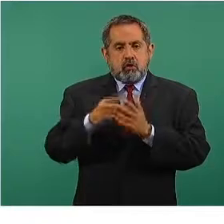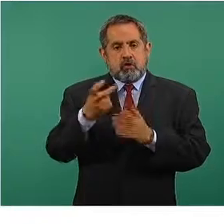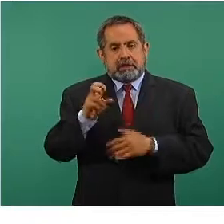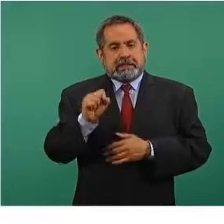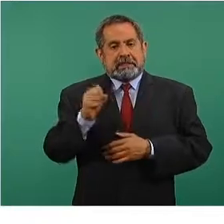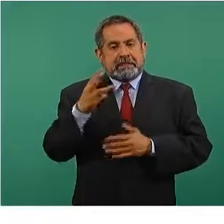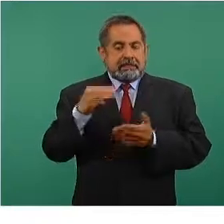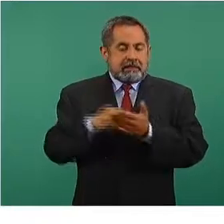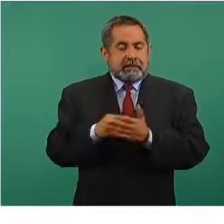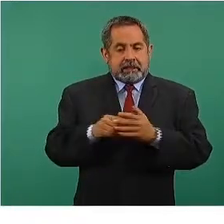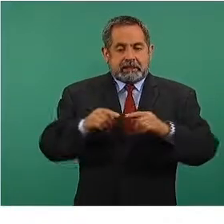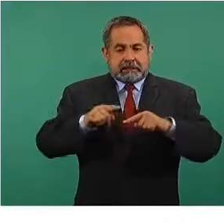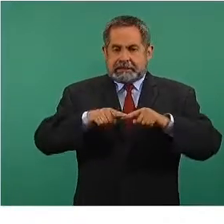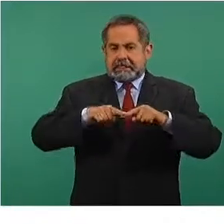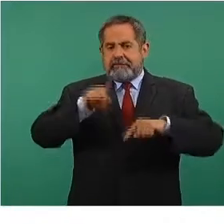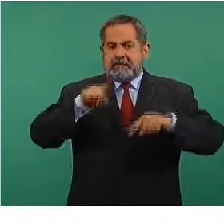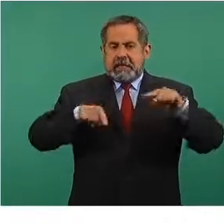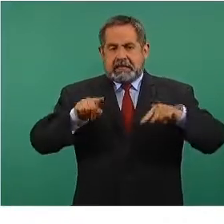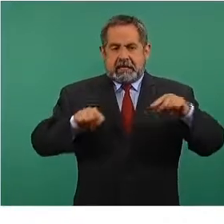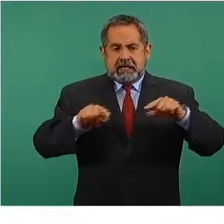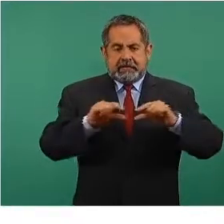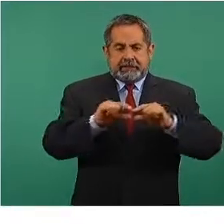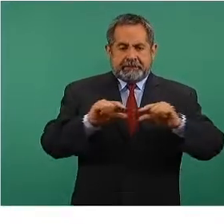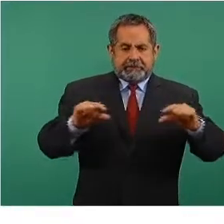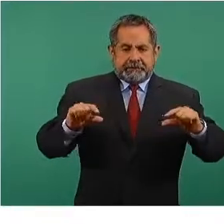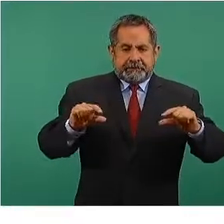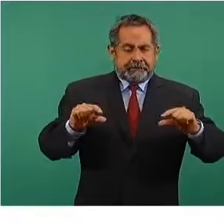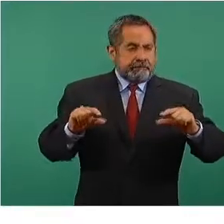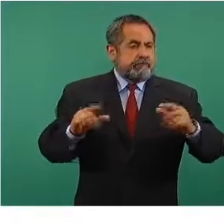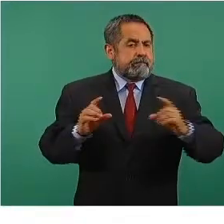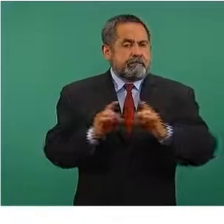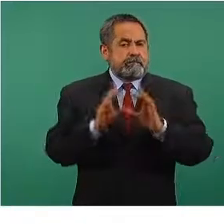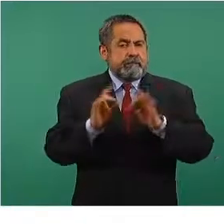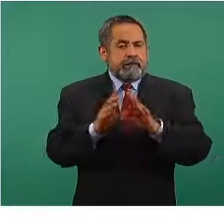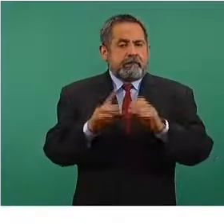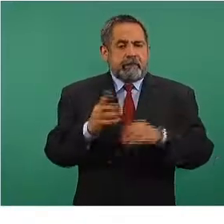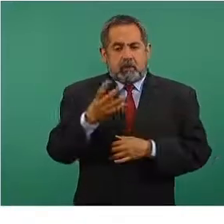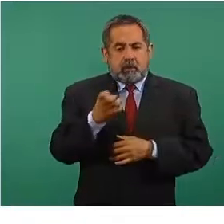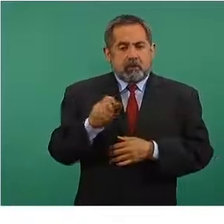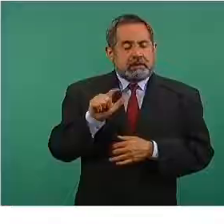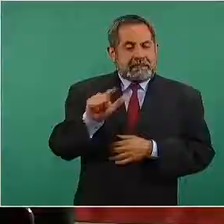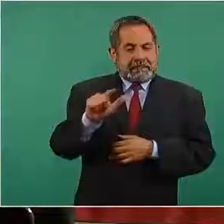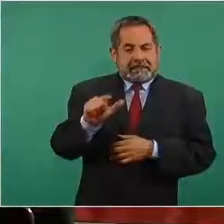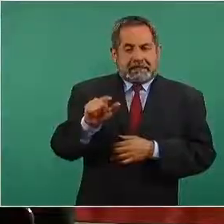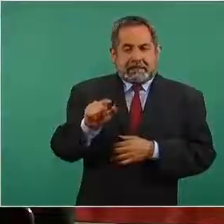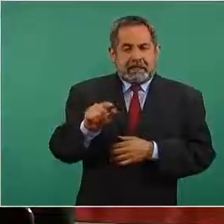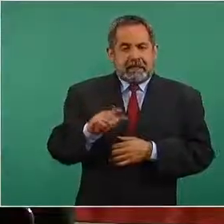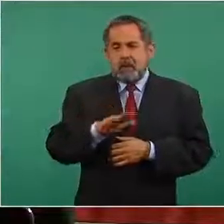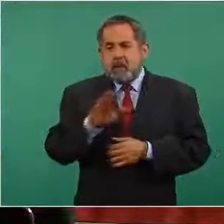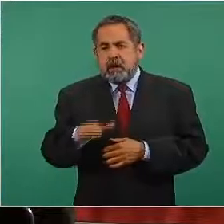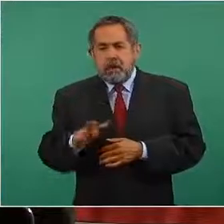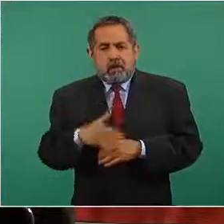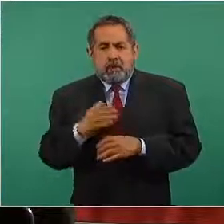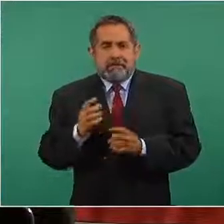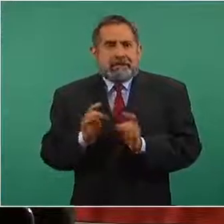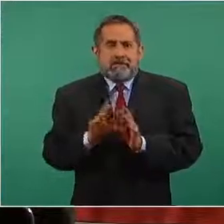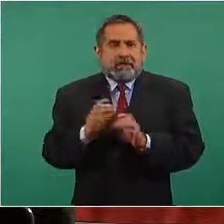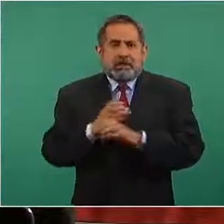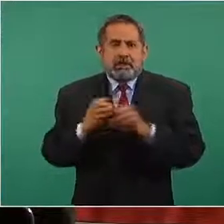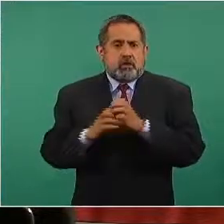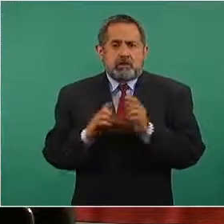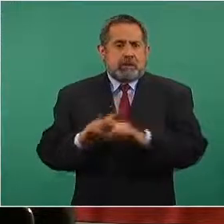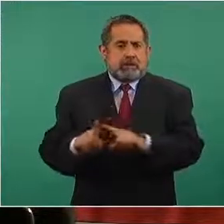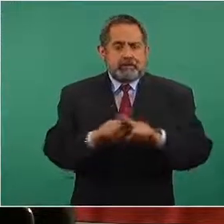1.263.501. Esta diferencia es el exceso de mortalidad por todas las causas, que son 417. Este porcentaje, que es